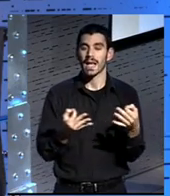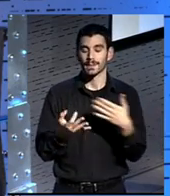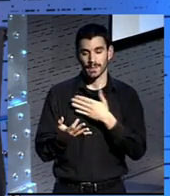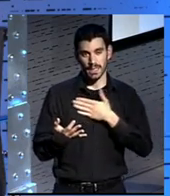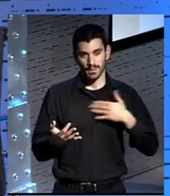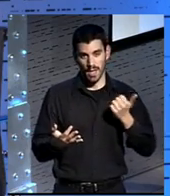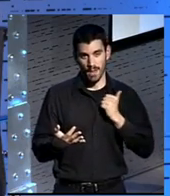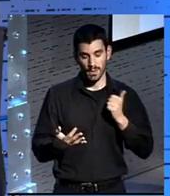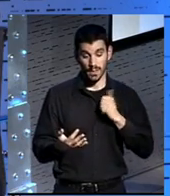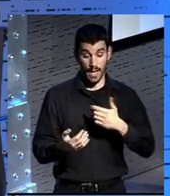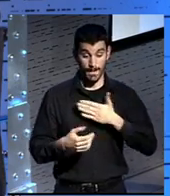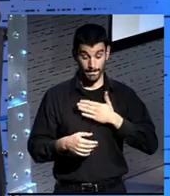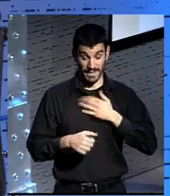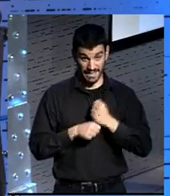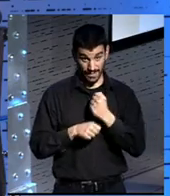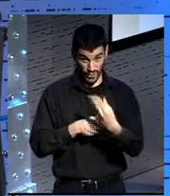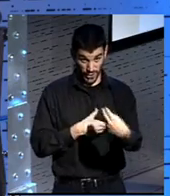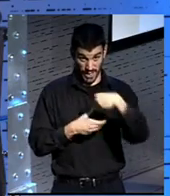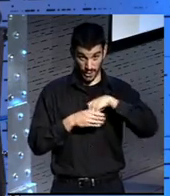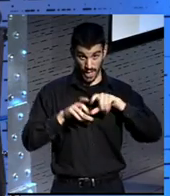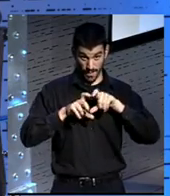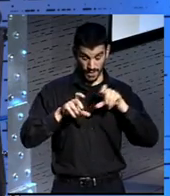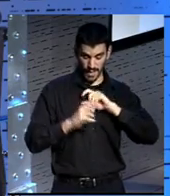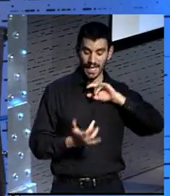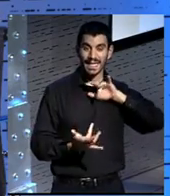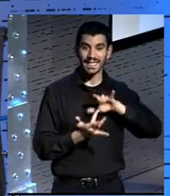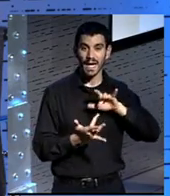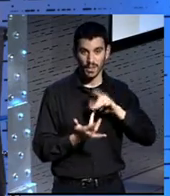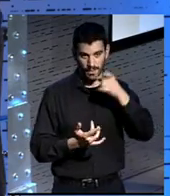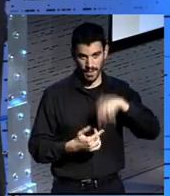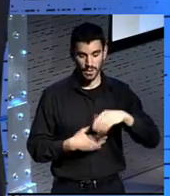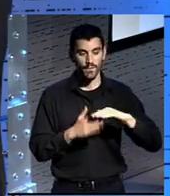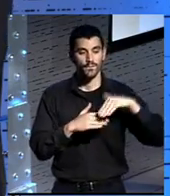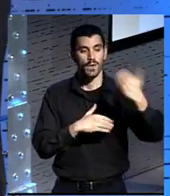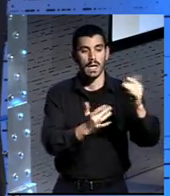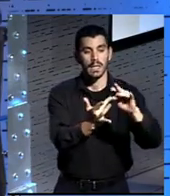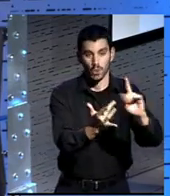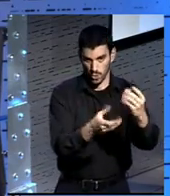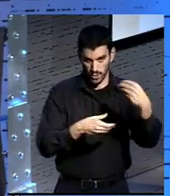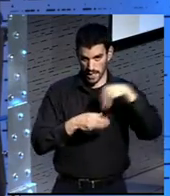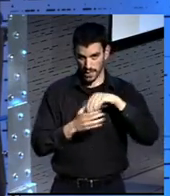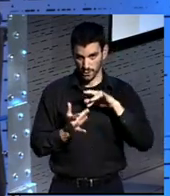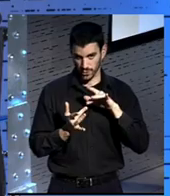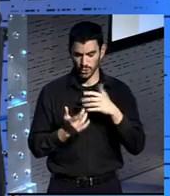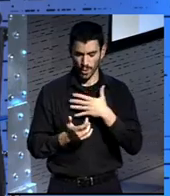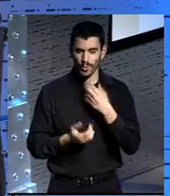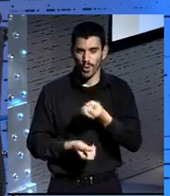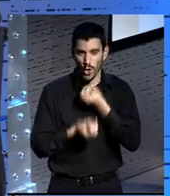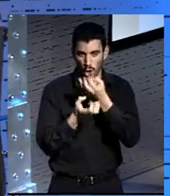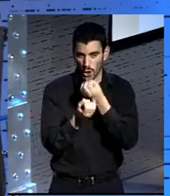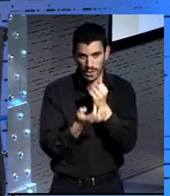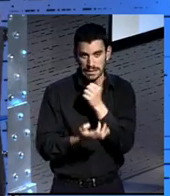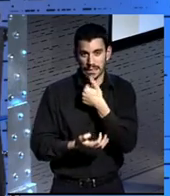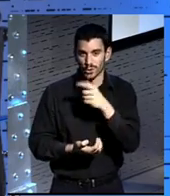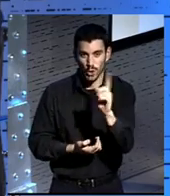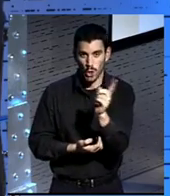interacción con nuestros empleados, como decía antes. Entonces, lo puedo contar porque es una cosa que no es nada,